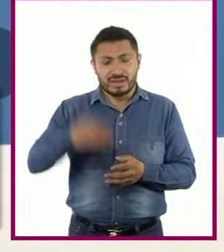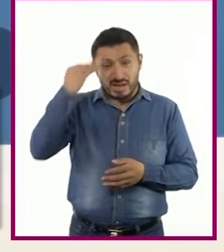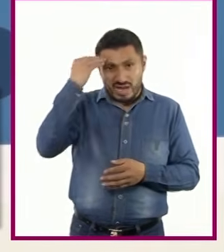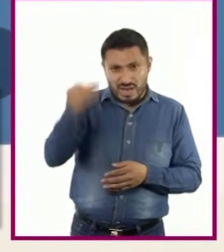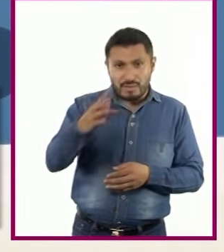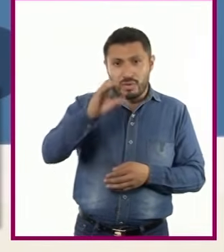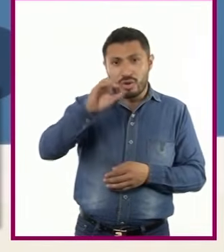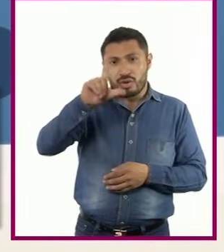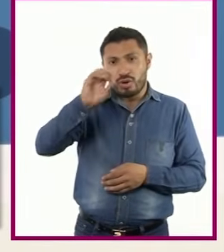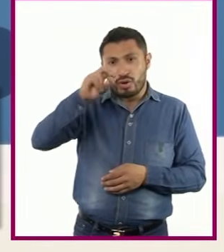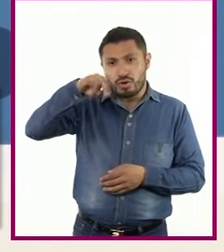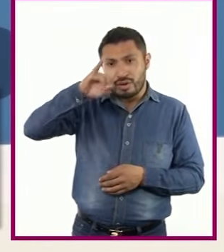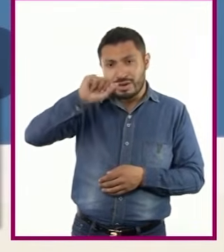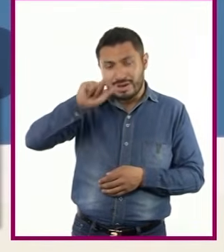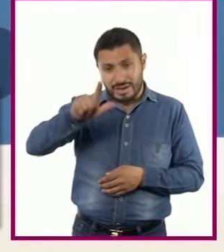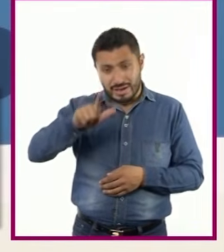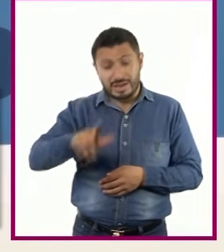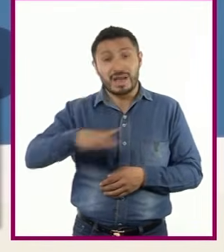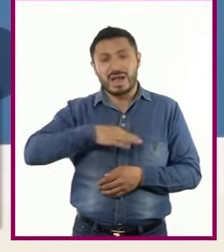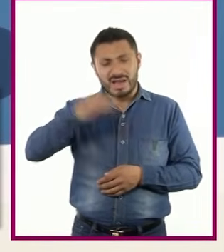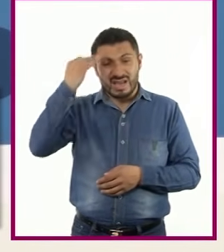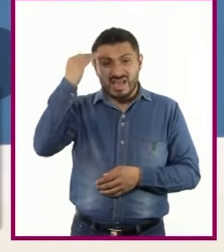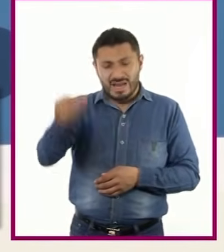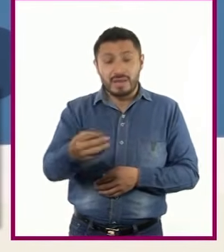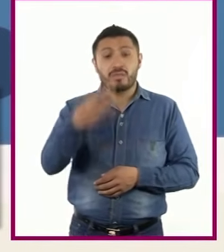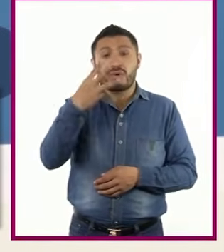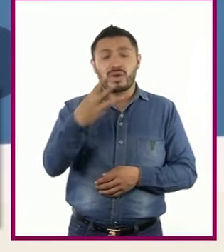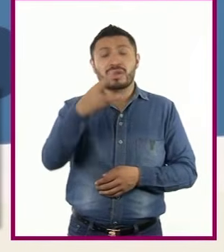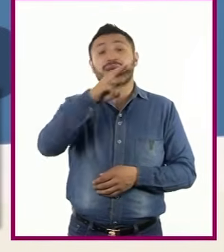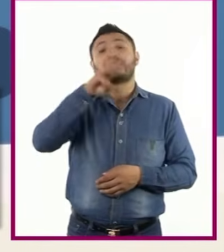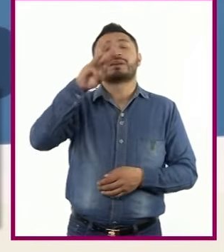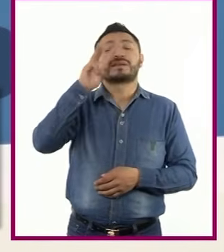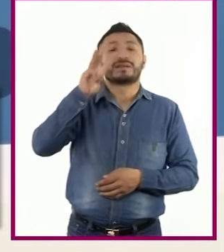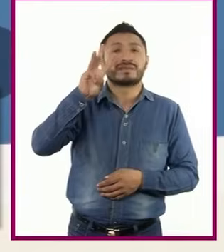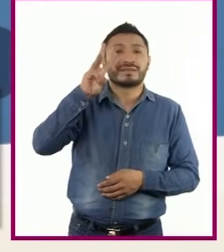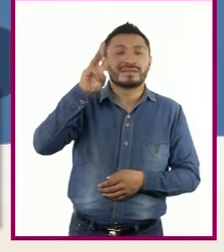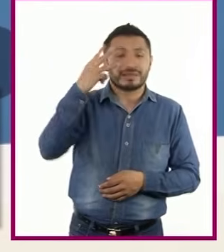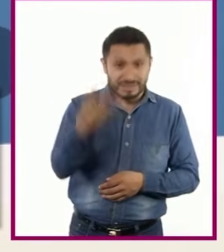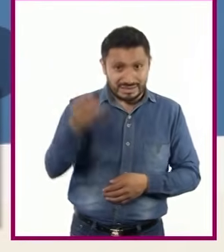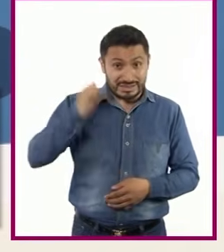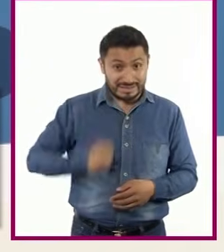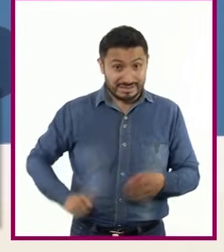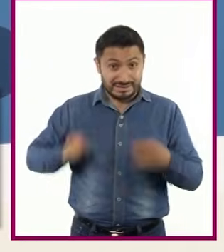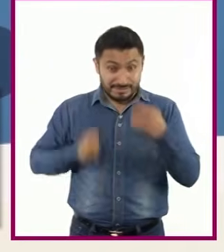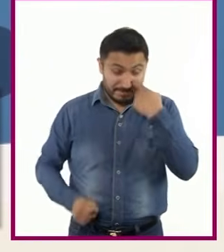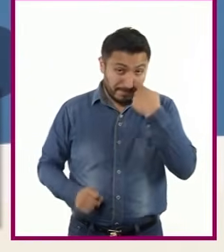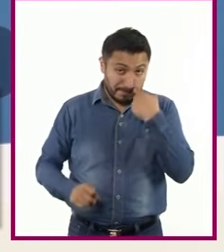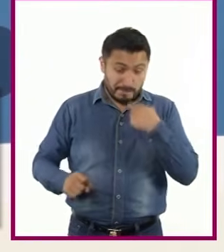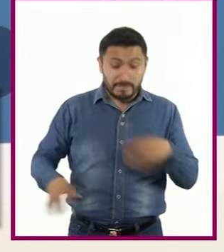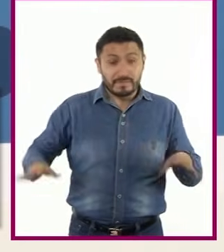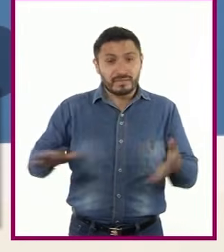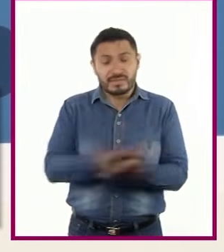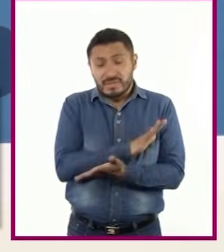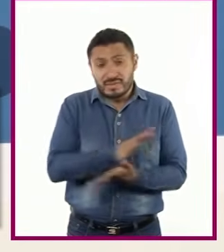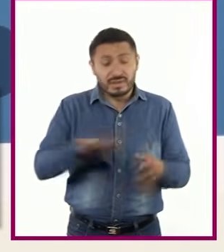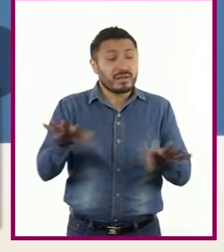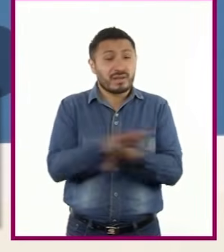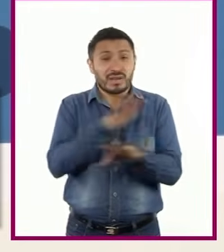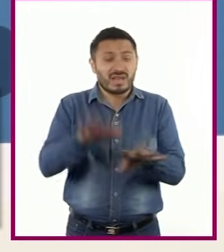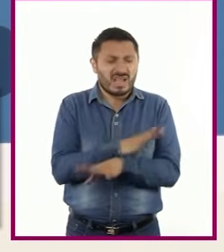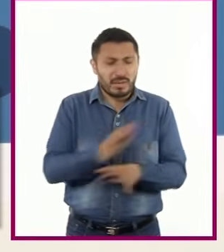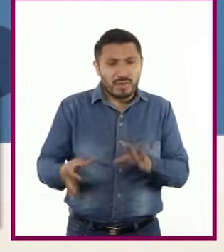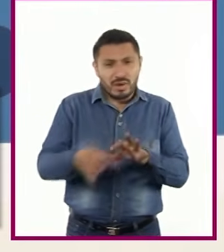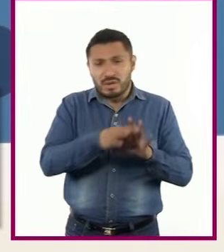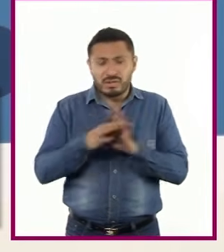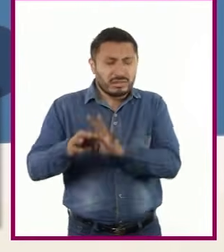época colonial, que tuvo una duración de 3 siglos y se configuró a partir de la mezcla de elementos